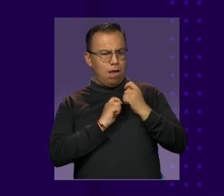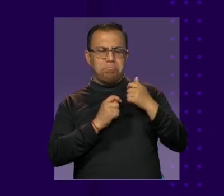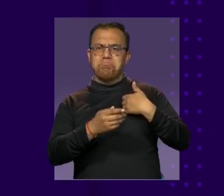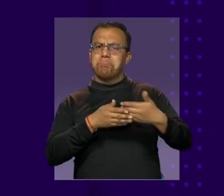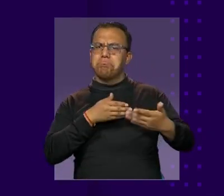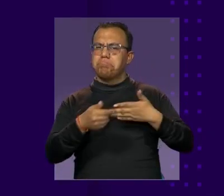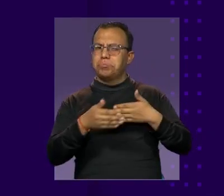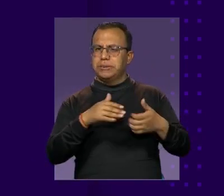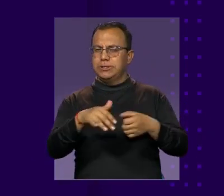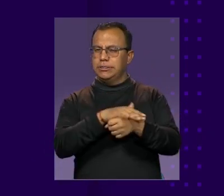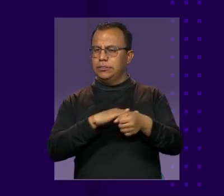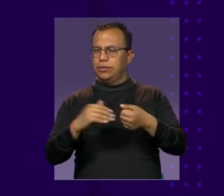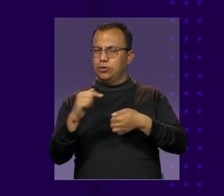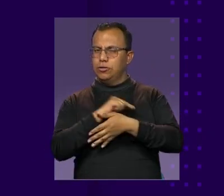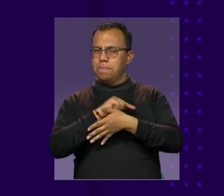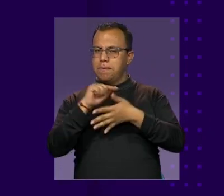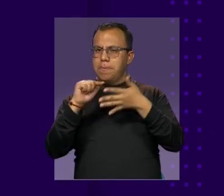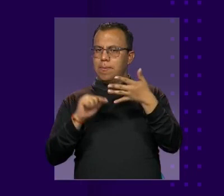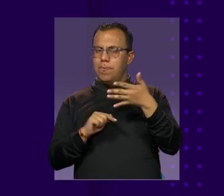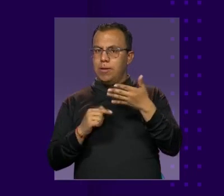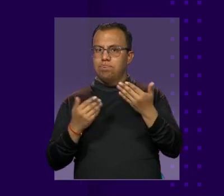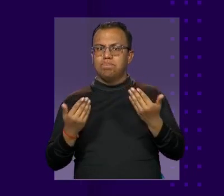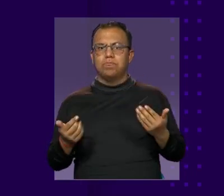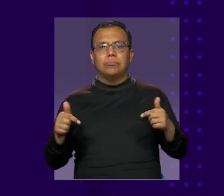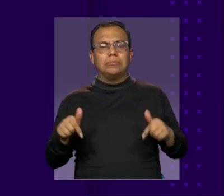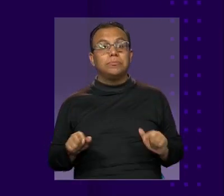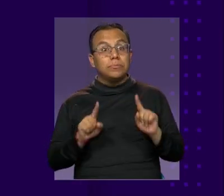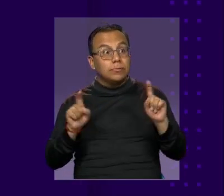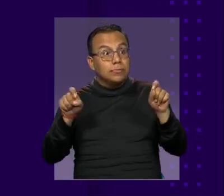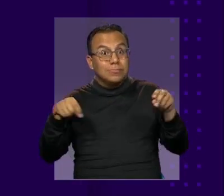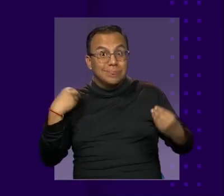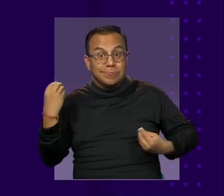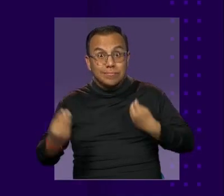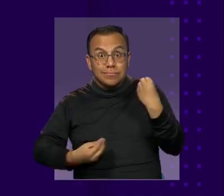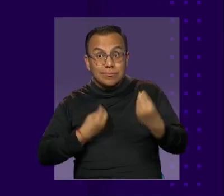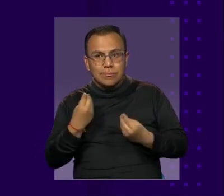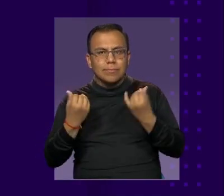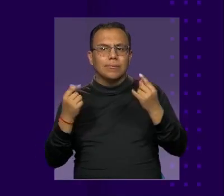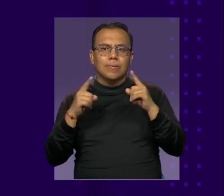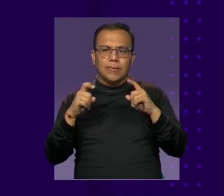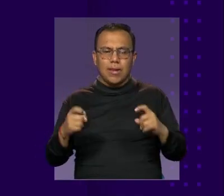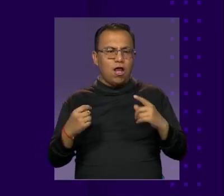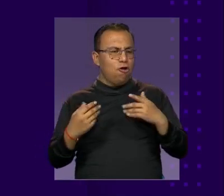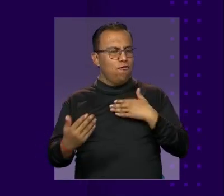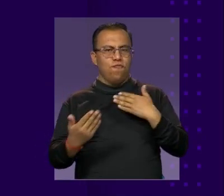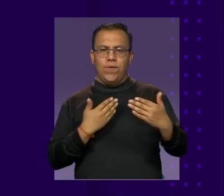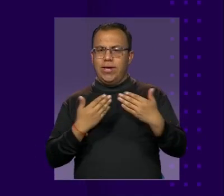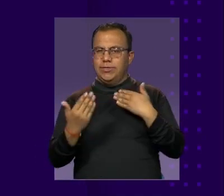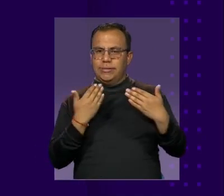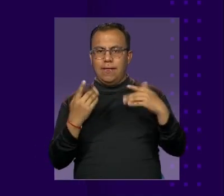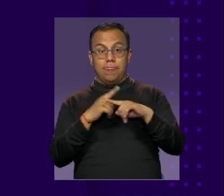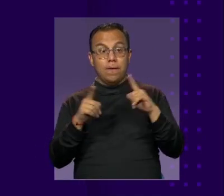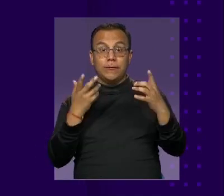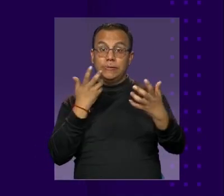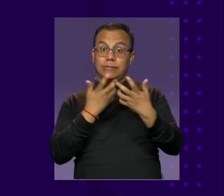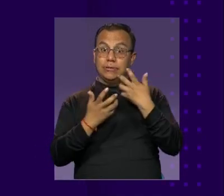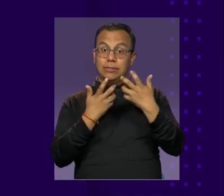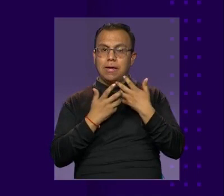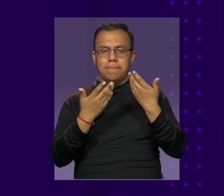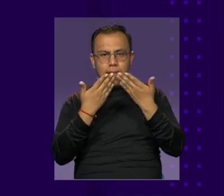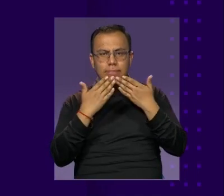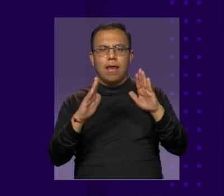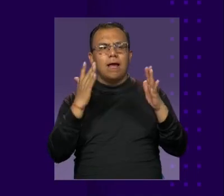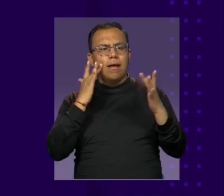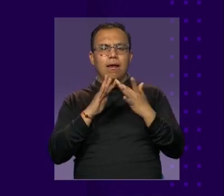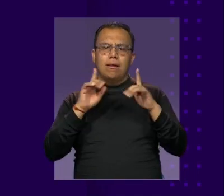de todos estos cuestionamientos. Entonces, esto lo que hace es generar desconfianzas, y en un sistema democrático,